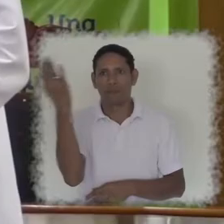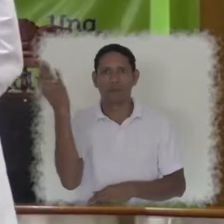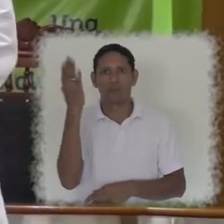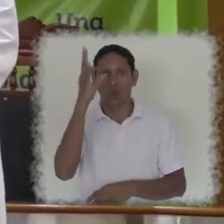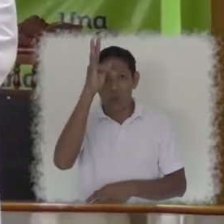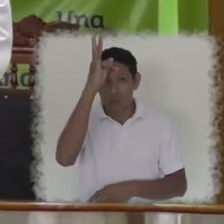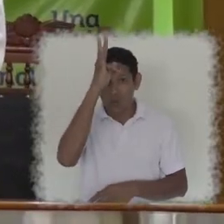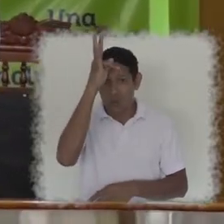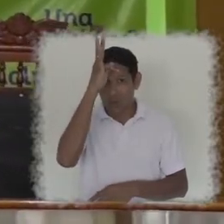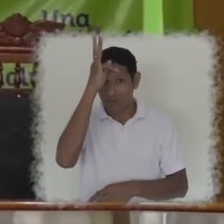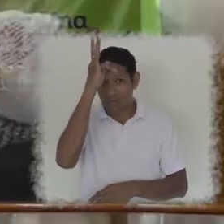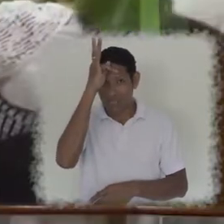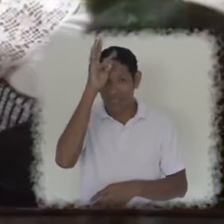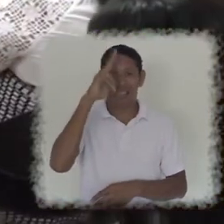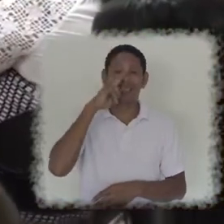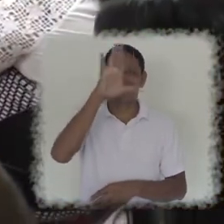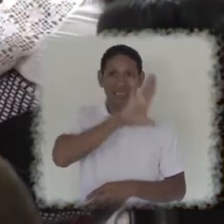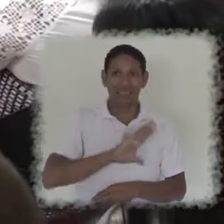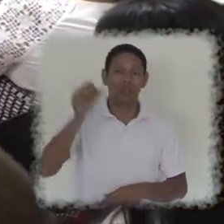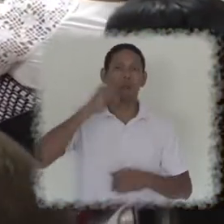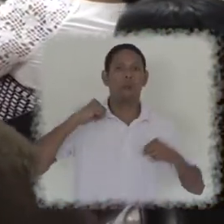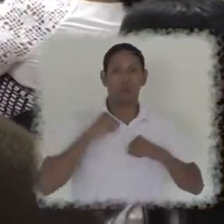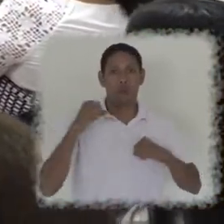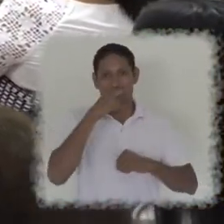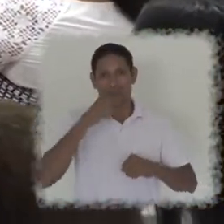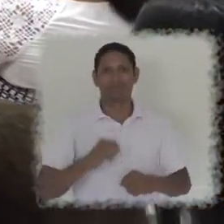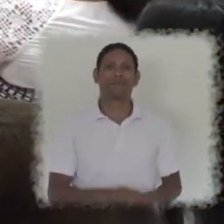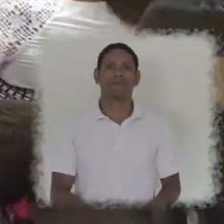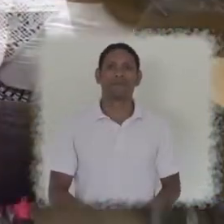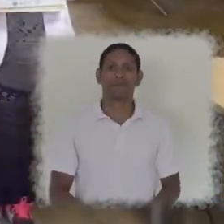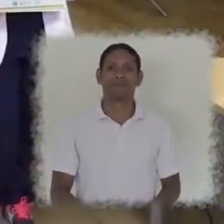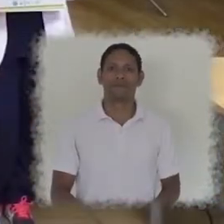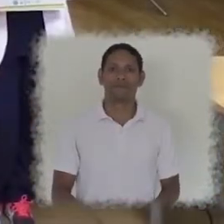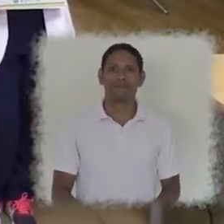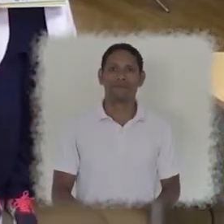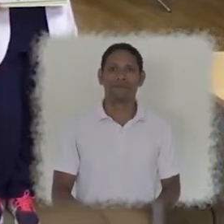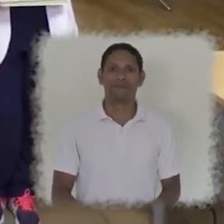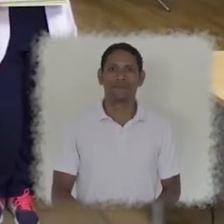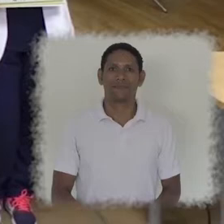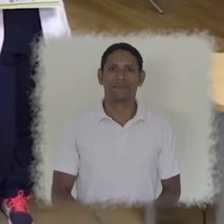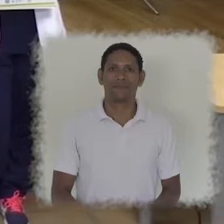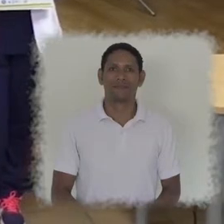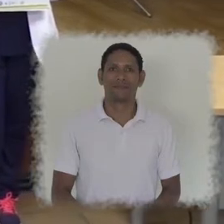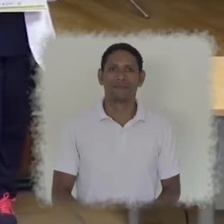Jesús en Barranquilla y el Hospital Universitario Nacional de Colombia en Bogotá.